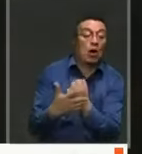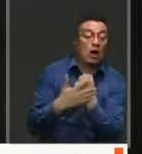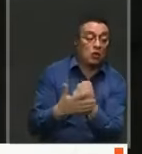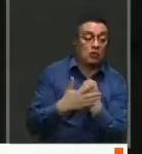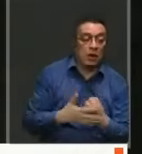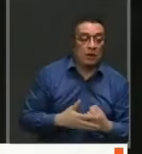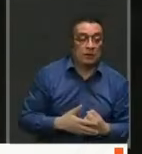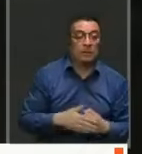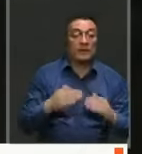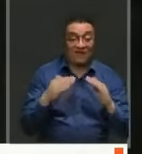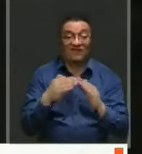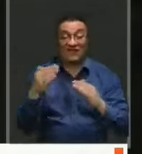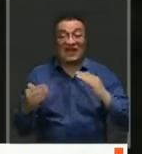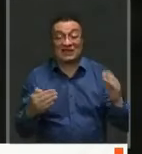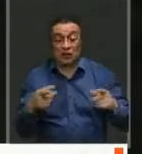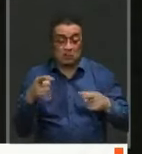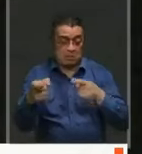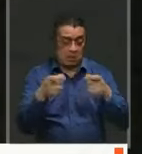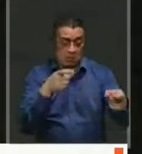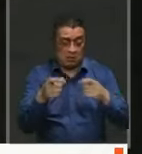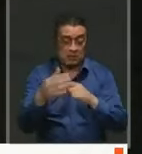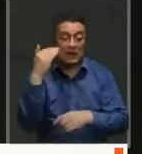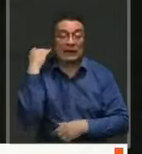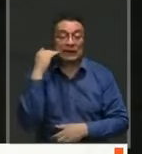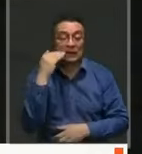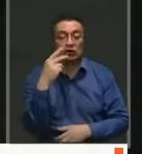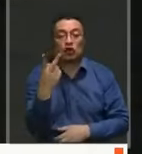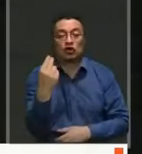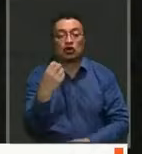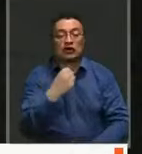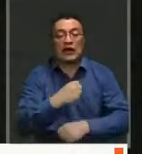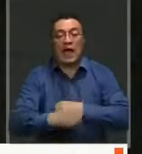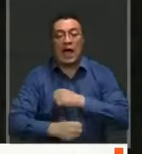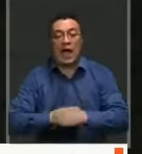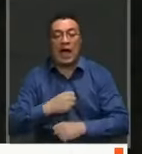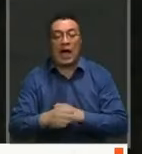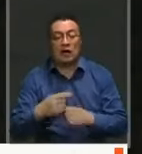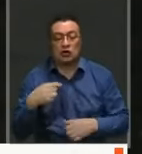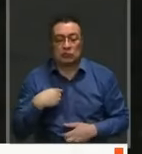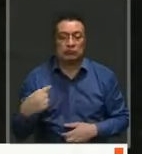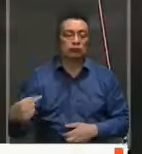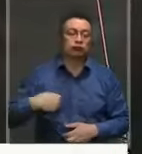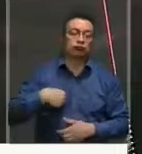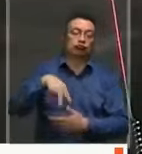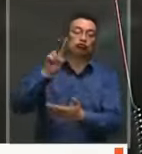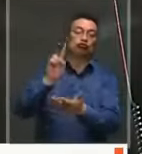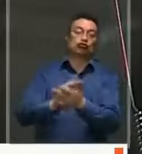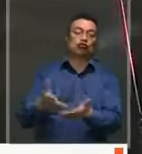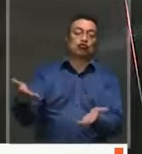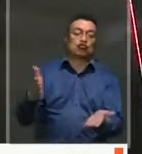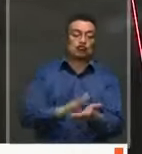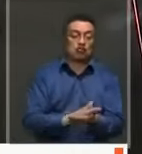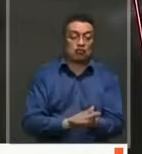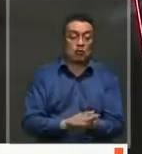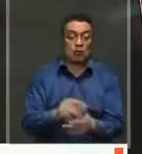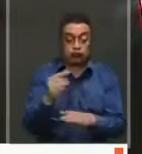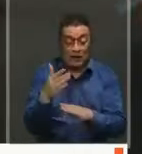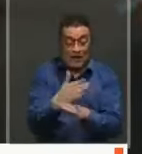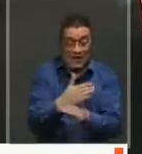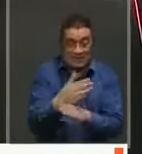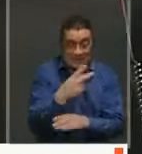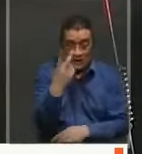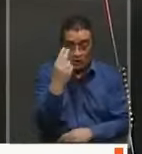vivieron estos vecinos, la balacera donde un niño de solo 12 años de edad encontró la muerte ocurrió poco antes de la